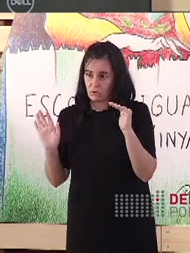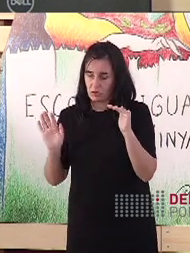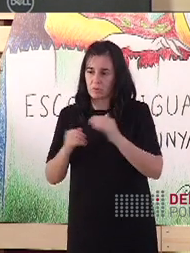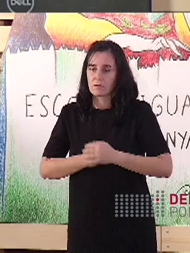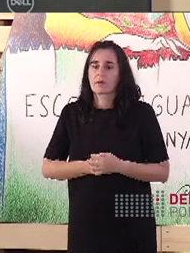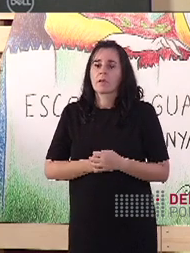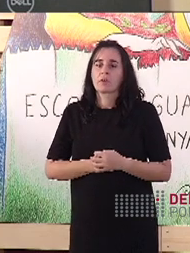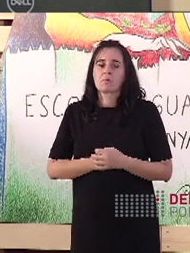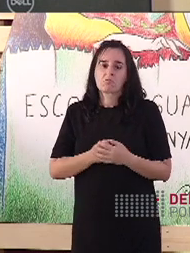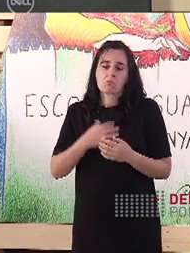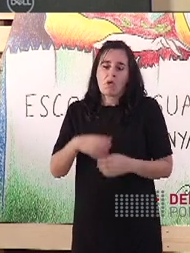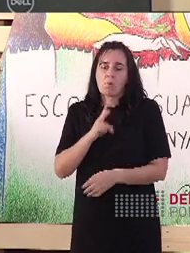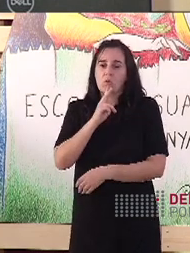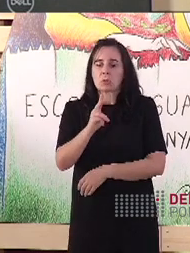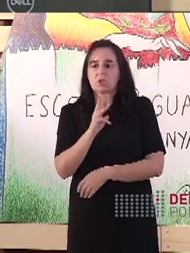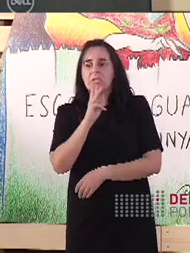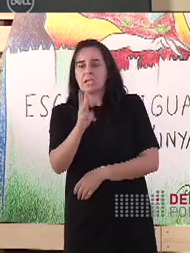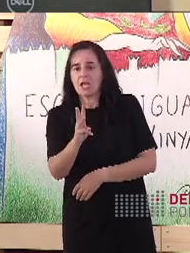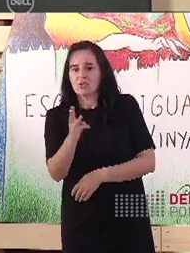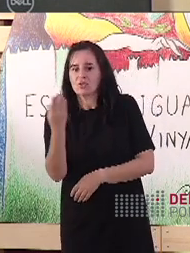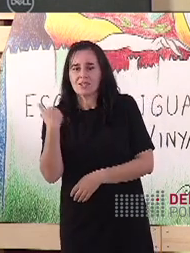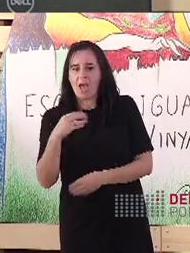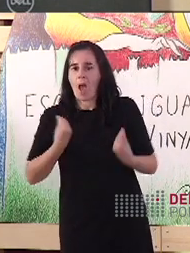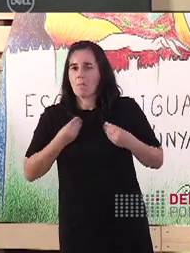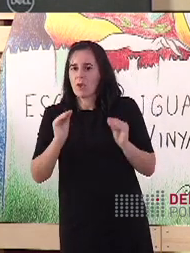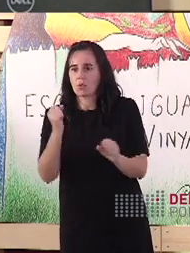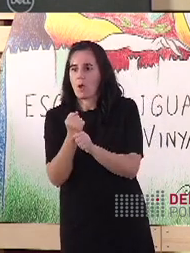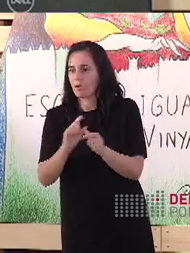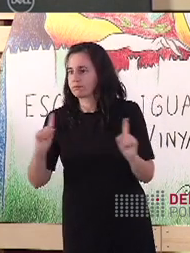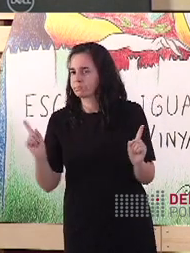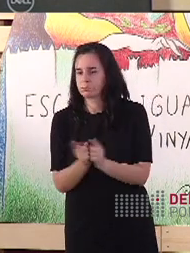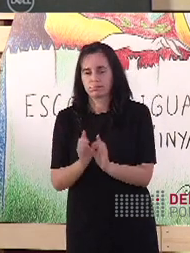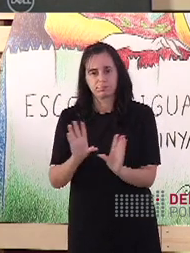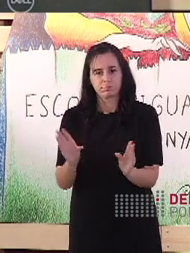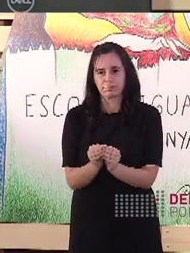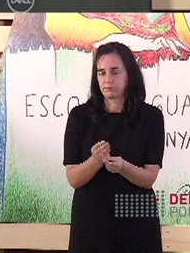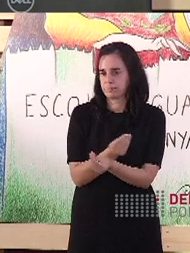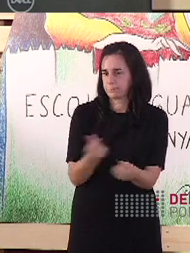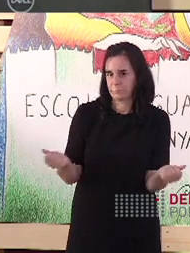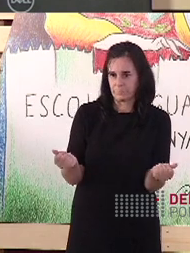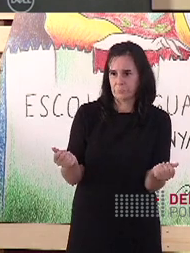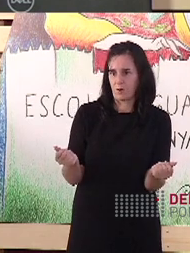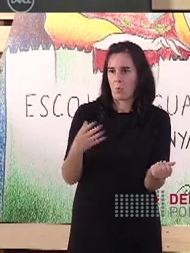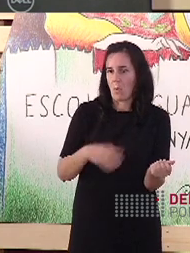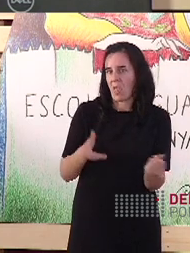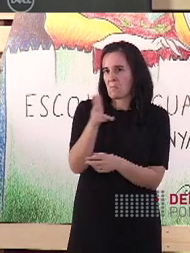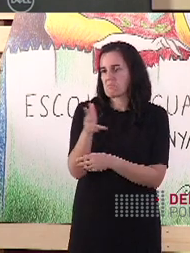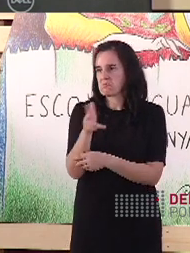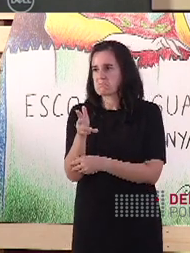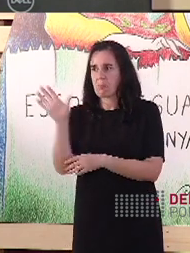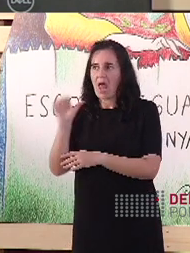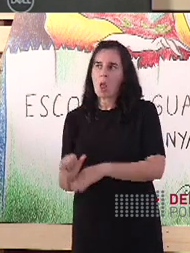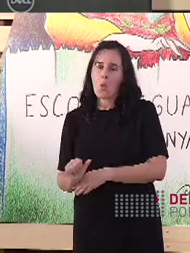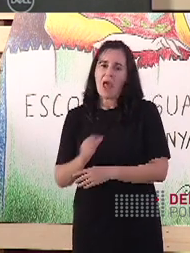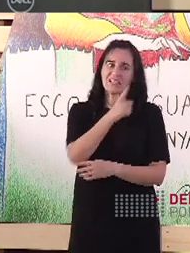en 2-3 años ya han agotado toda su vida y han podido quizás rodar del orden de 100, 200